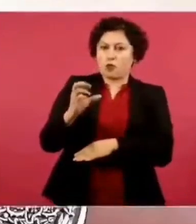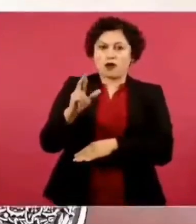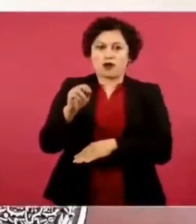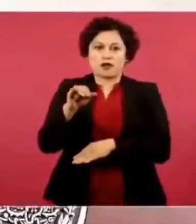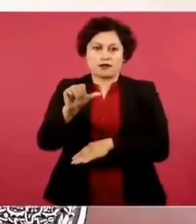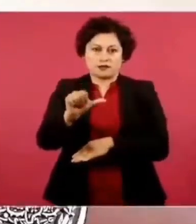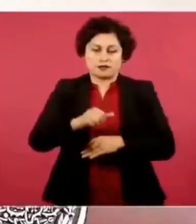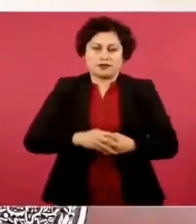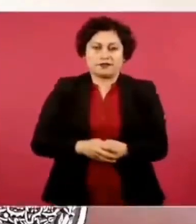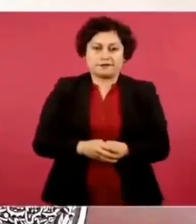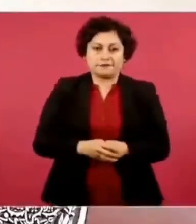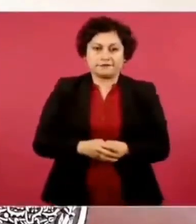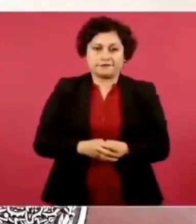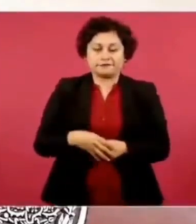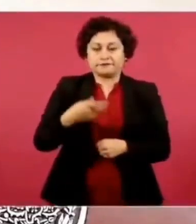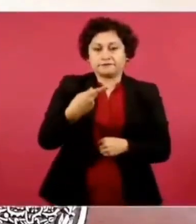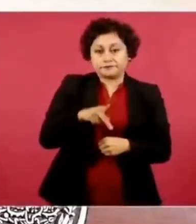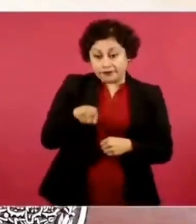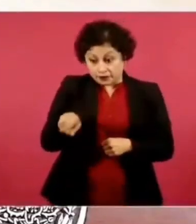al menos para el Broso no.